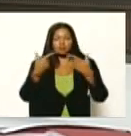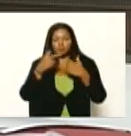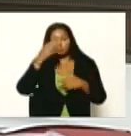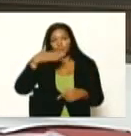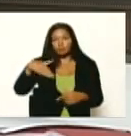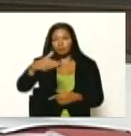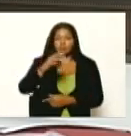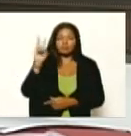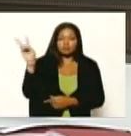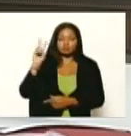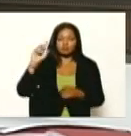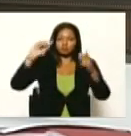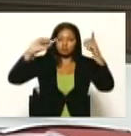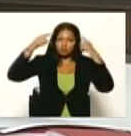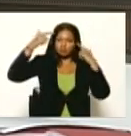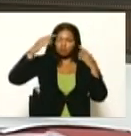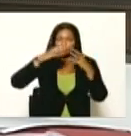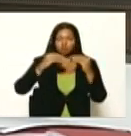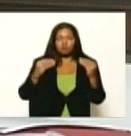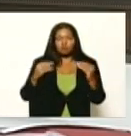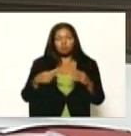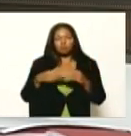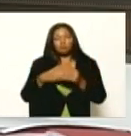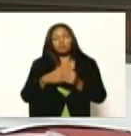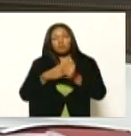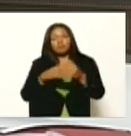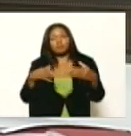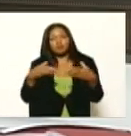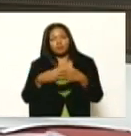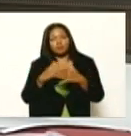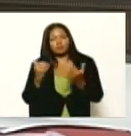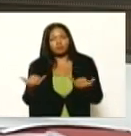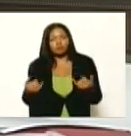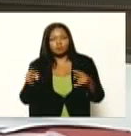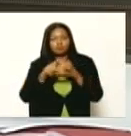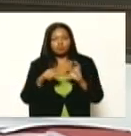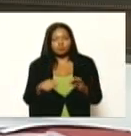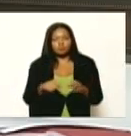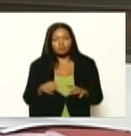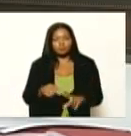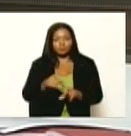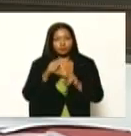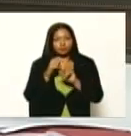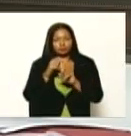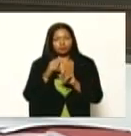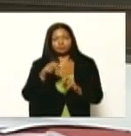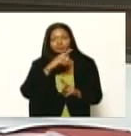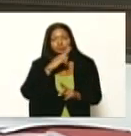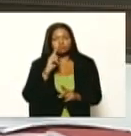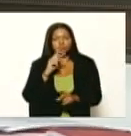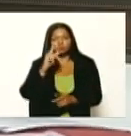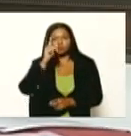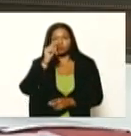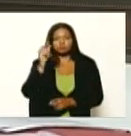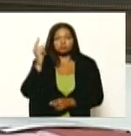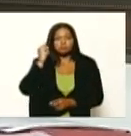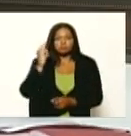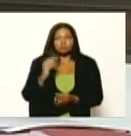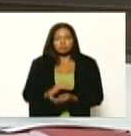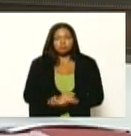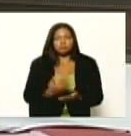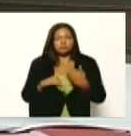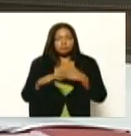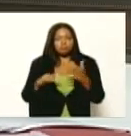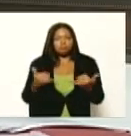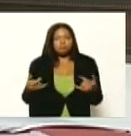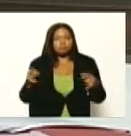Venezuela, los chavistas, los militantes, las militantes del Partido Socialista Unido de Venezuela puedan escoger los nombres de mujeres y hombres que van a ser sus